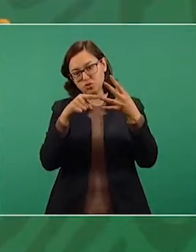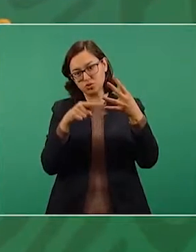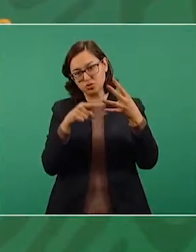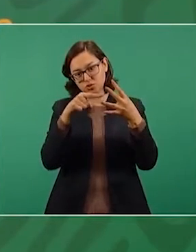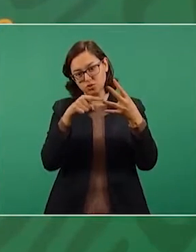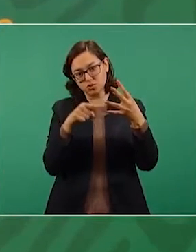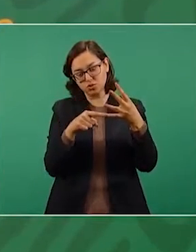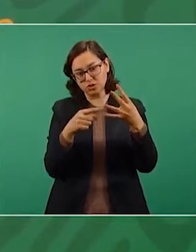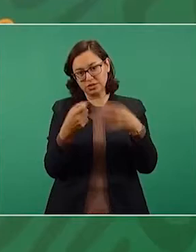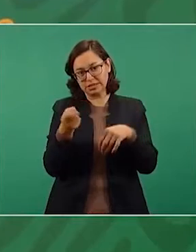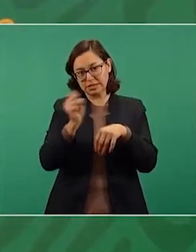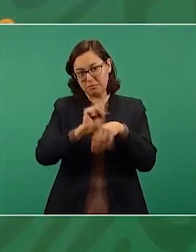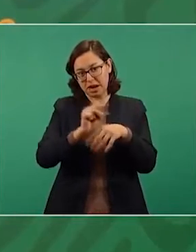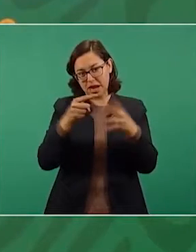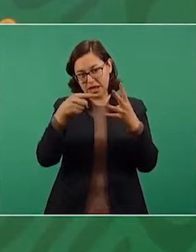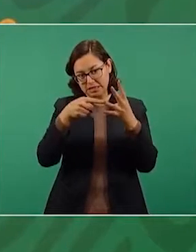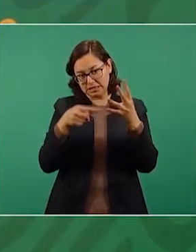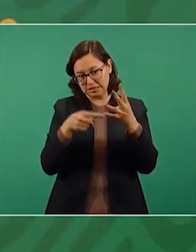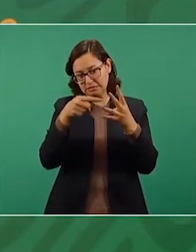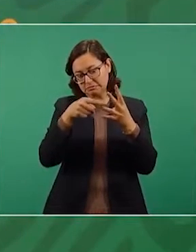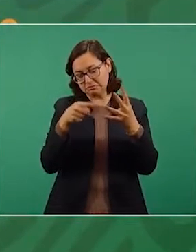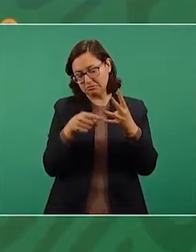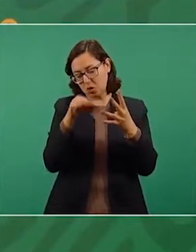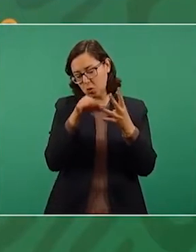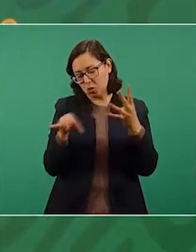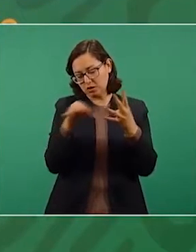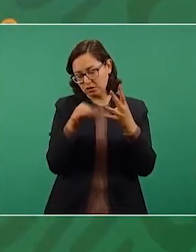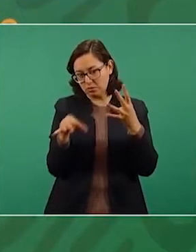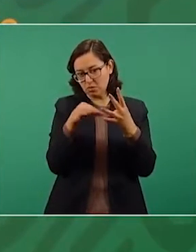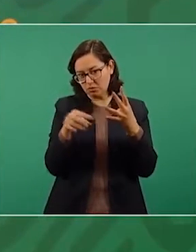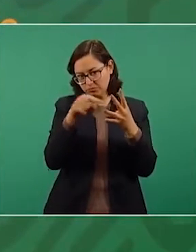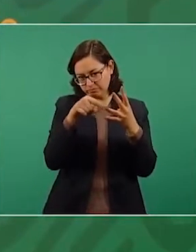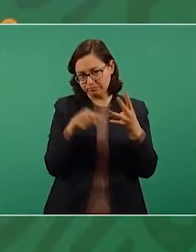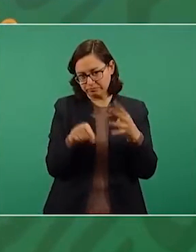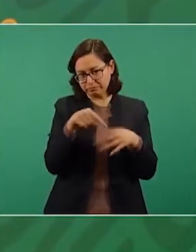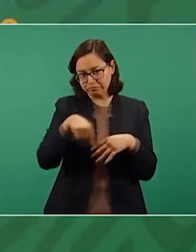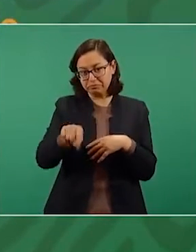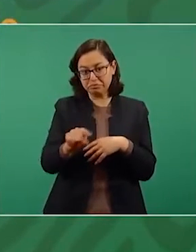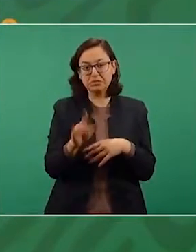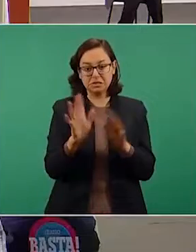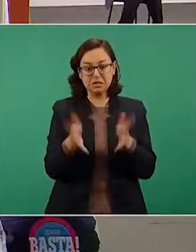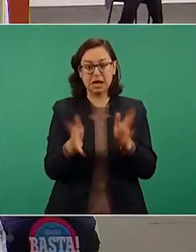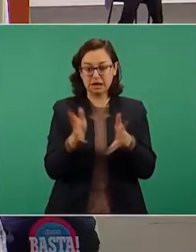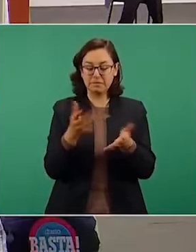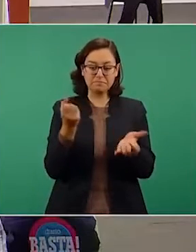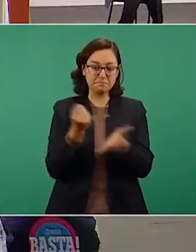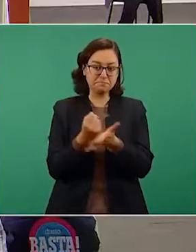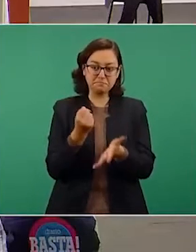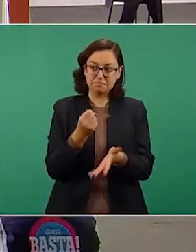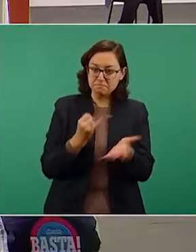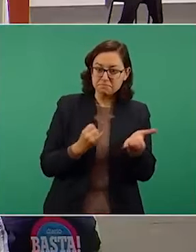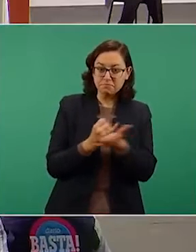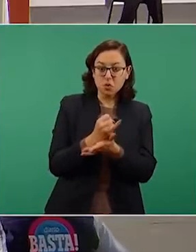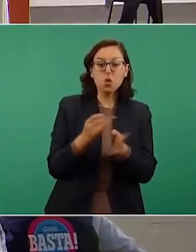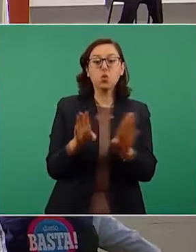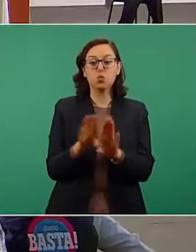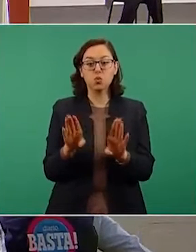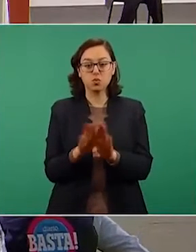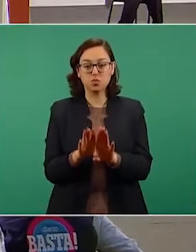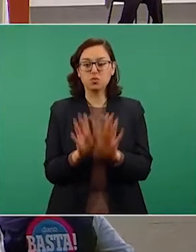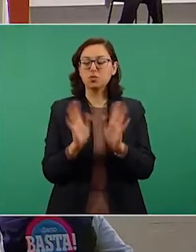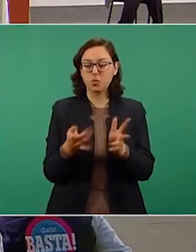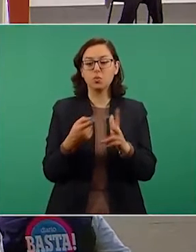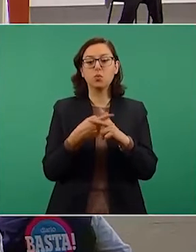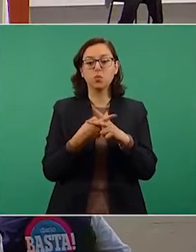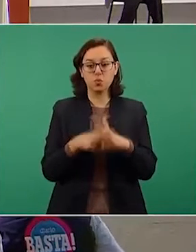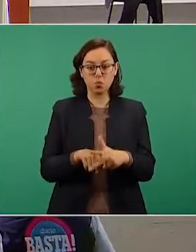que tenemos de Cofepris por un lado y por otro de la empresa de CanSino, tendremos la posibilidad de aplicar esa